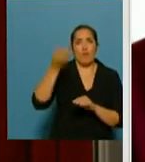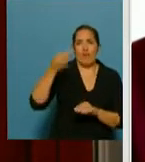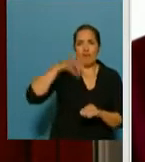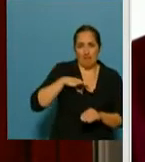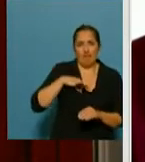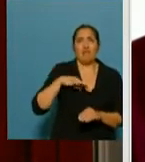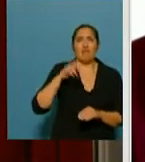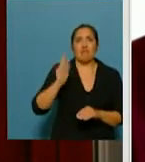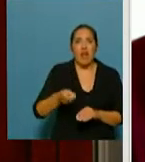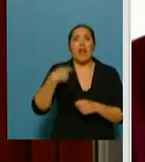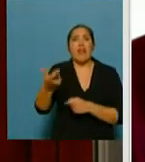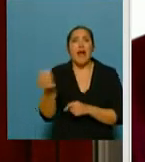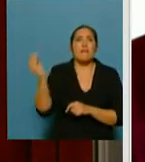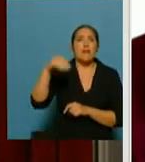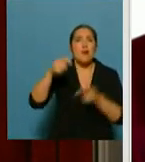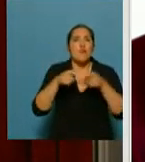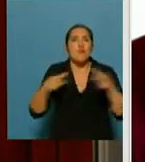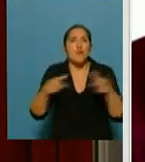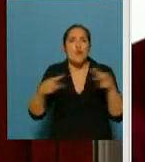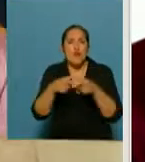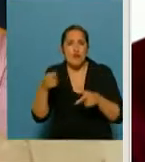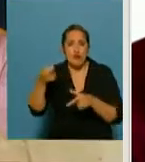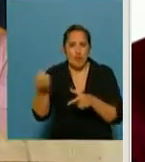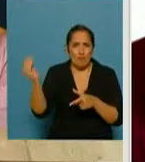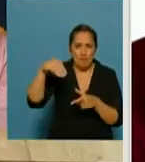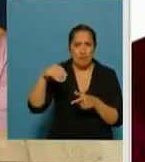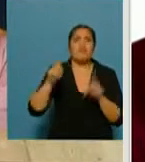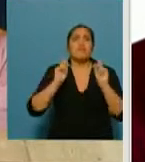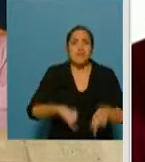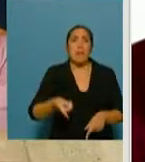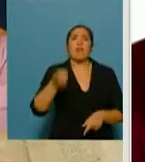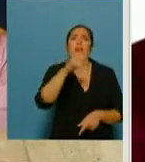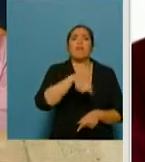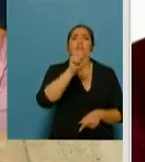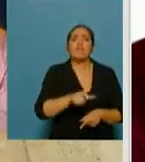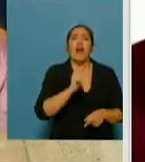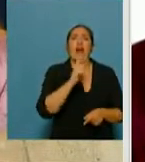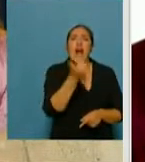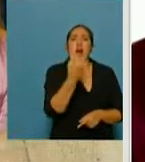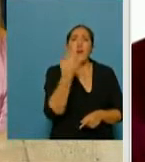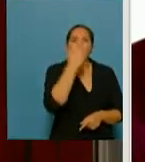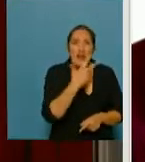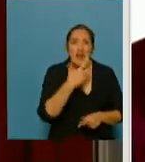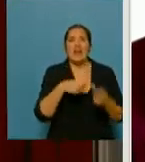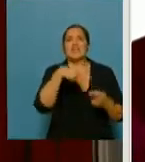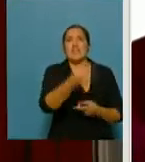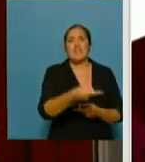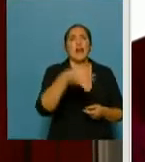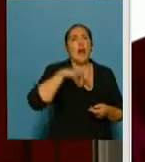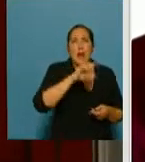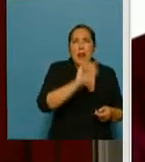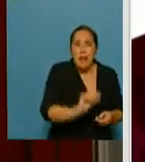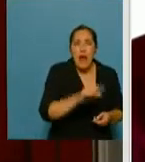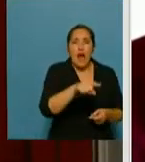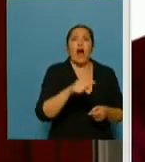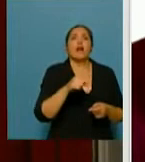Hay un tema de protección a un organismo multilateral internacional. Así que